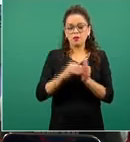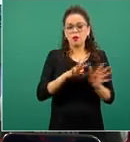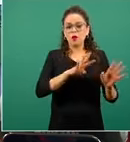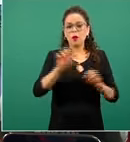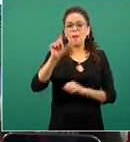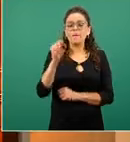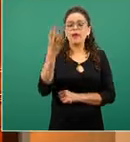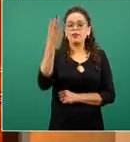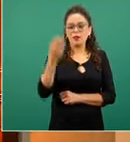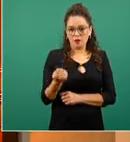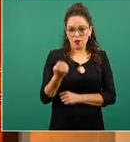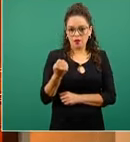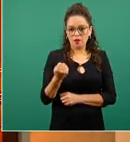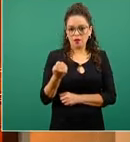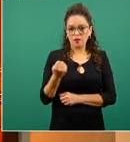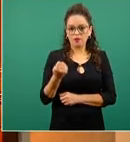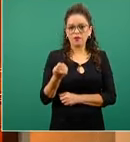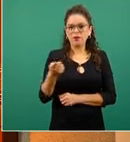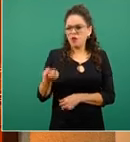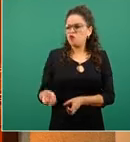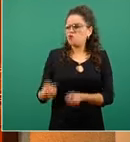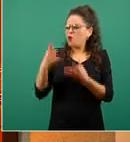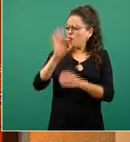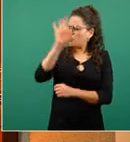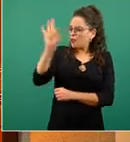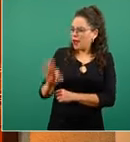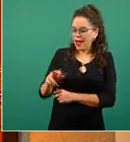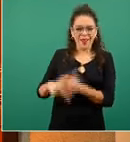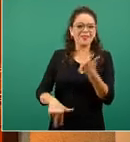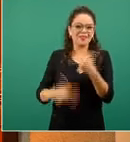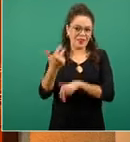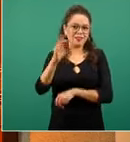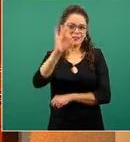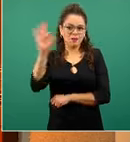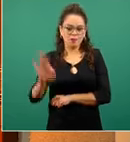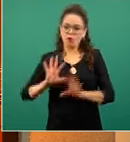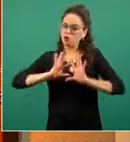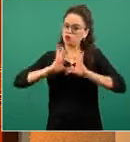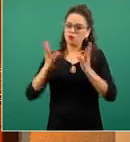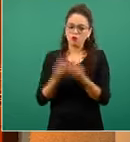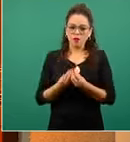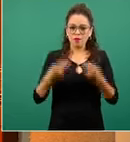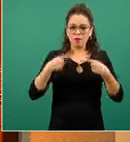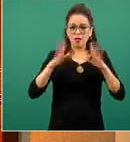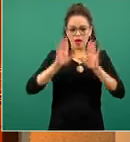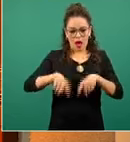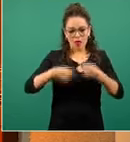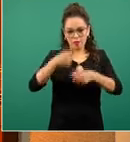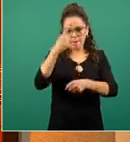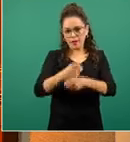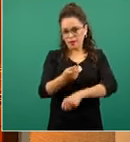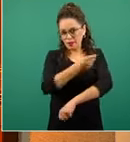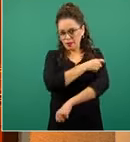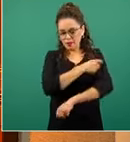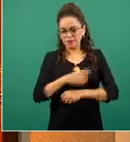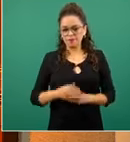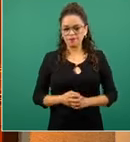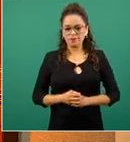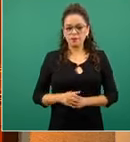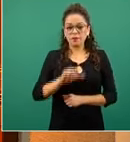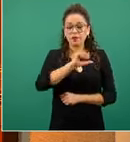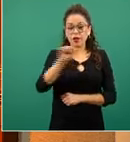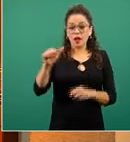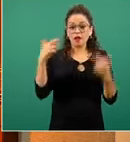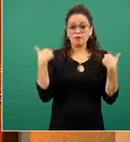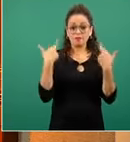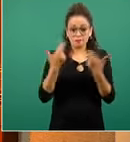79.429, que además representa el 13% del total de personas que recibieron la primera dosis. El personal educativo en